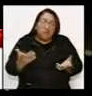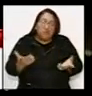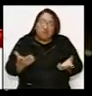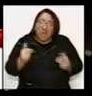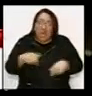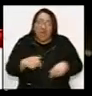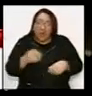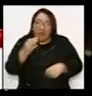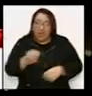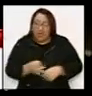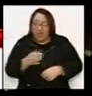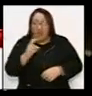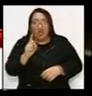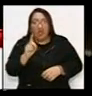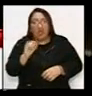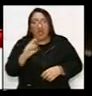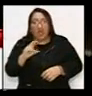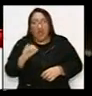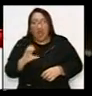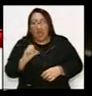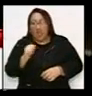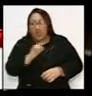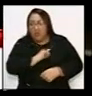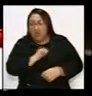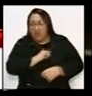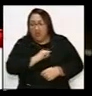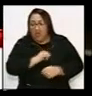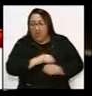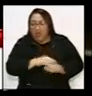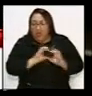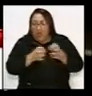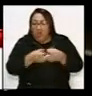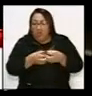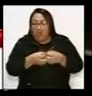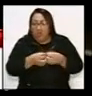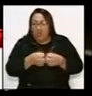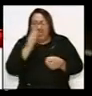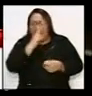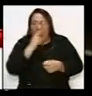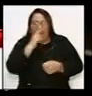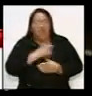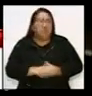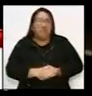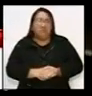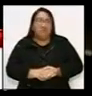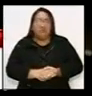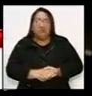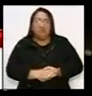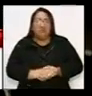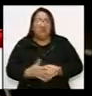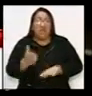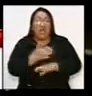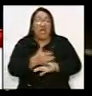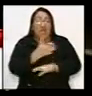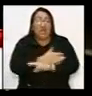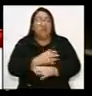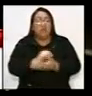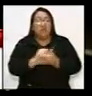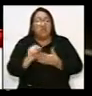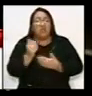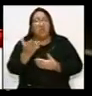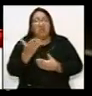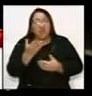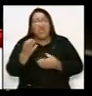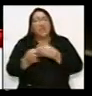aquí la DIVIAC es una institución, es una organización rara. Y hace meses venimos pidiendo que se